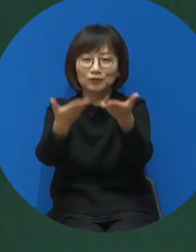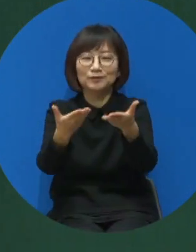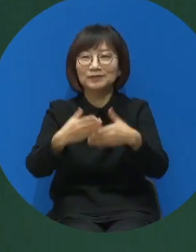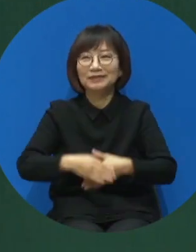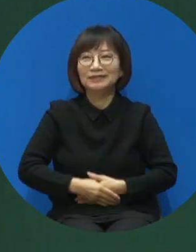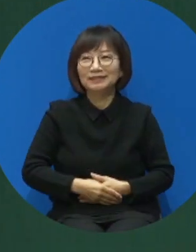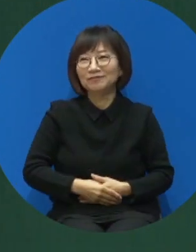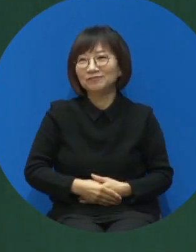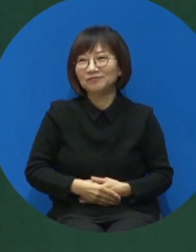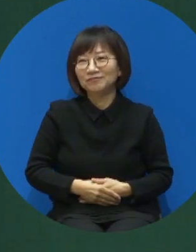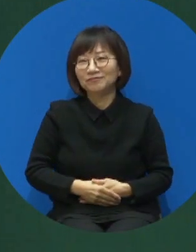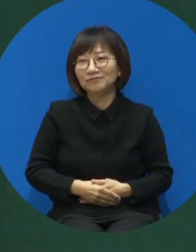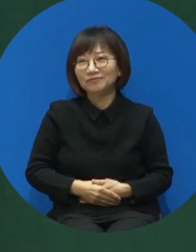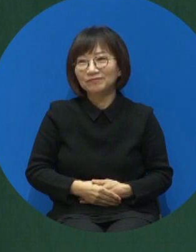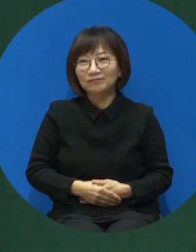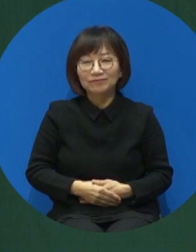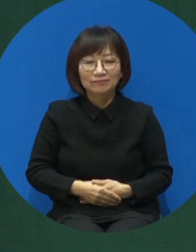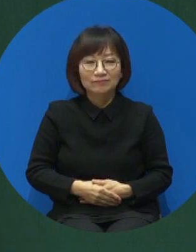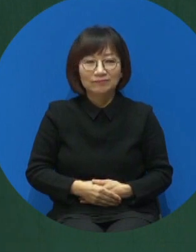dame